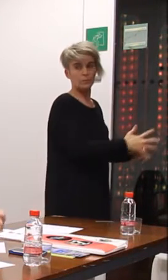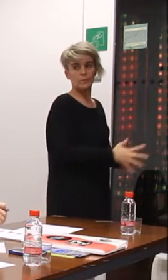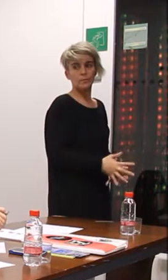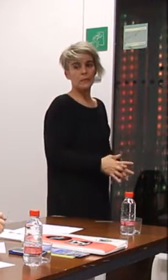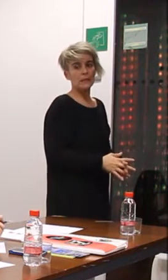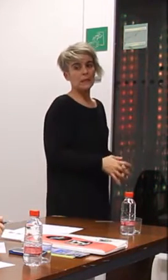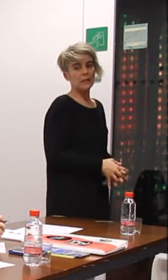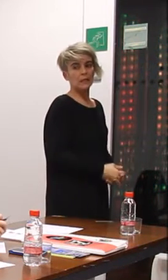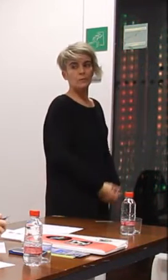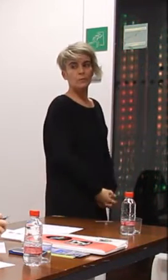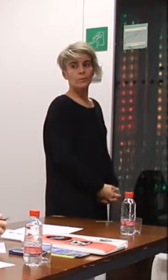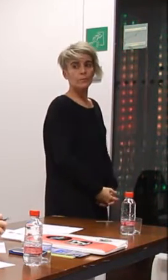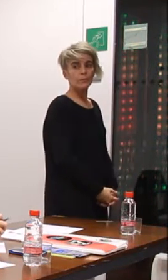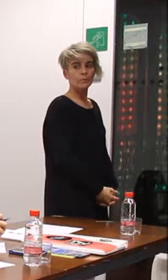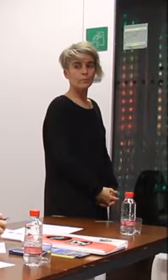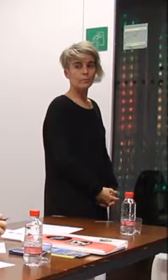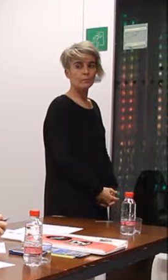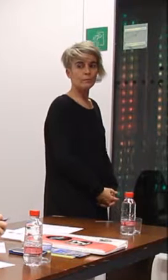bastante